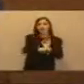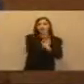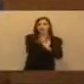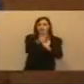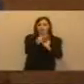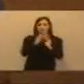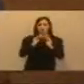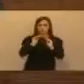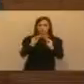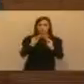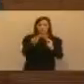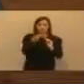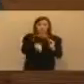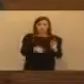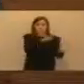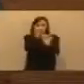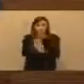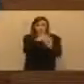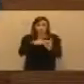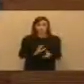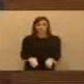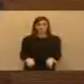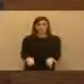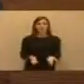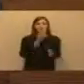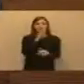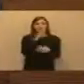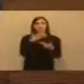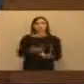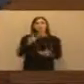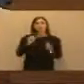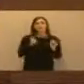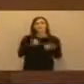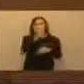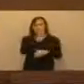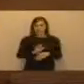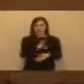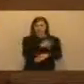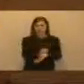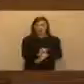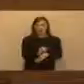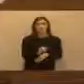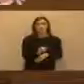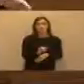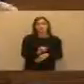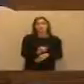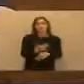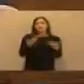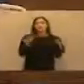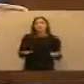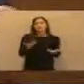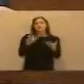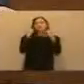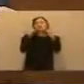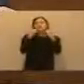caso, también tuvo ocasión de defender. Ahora nos encontramos con una iniciativa similar y lo que se trata